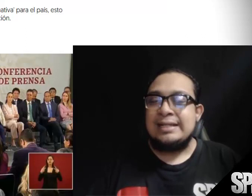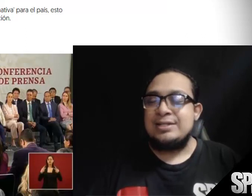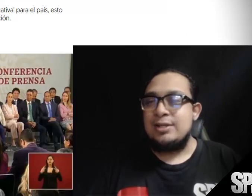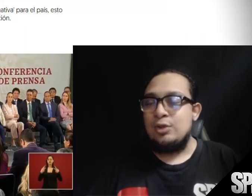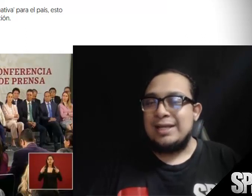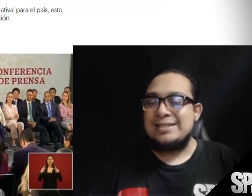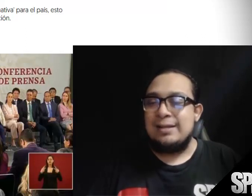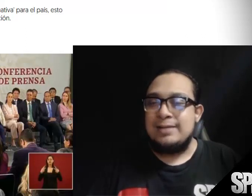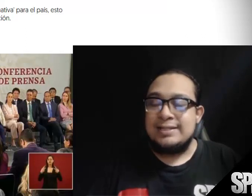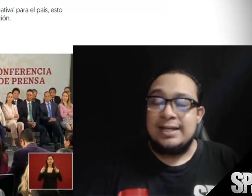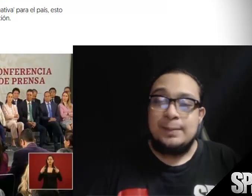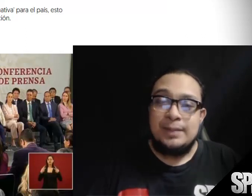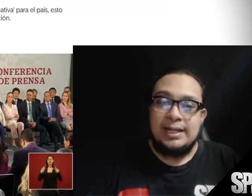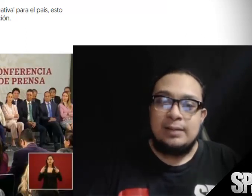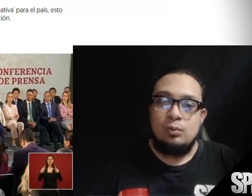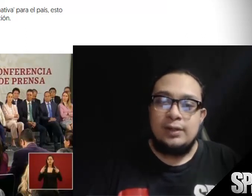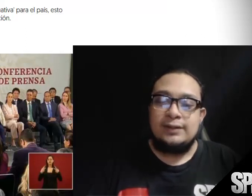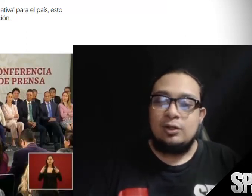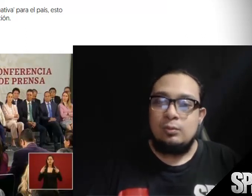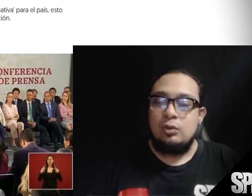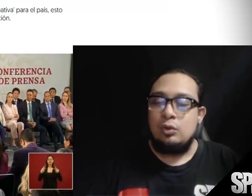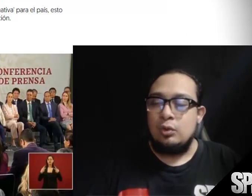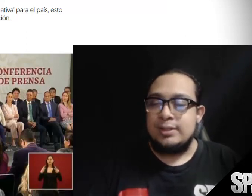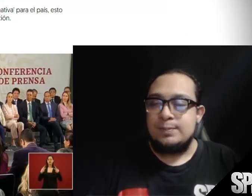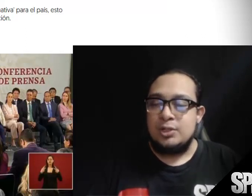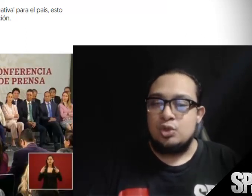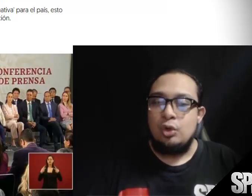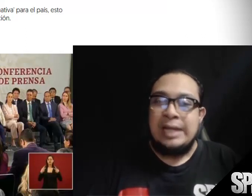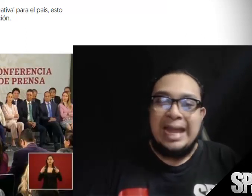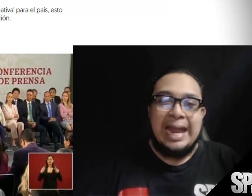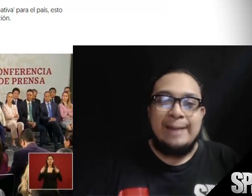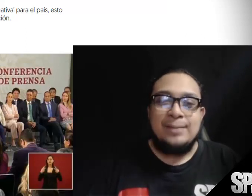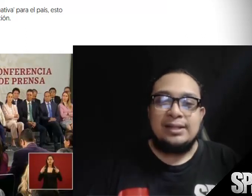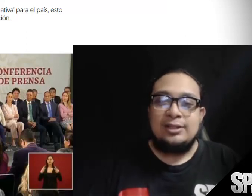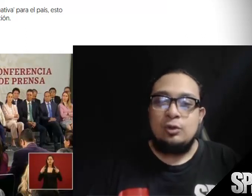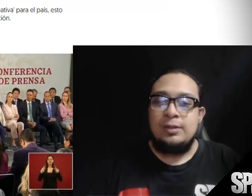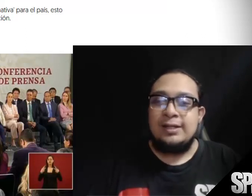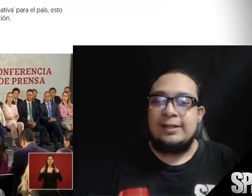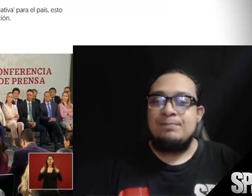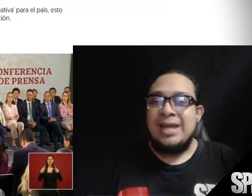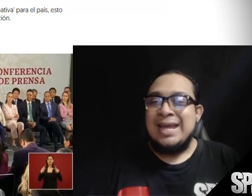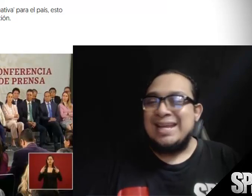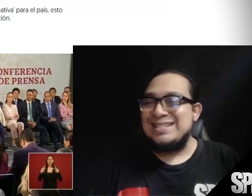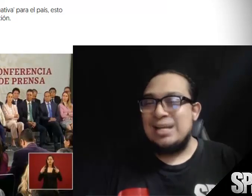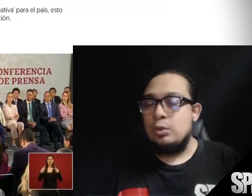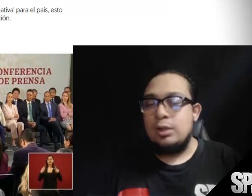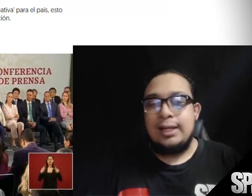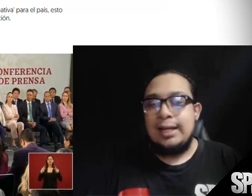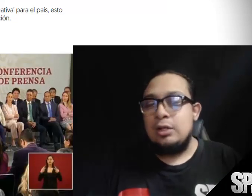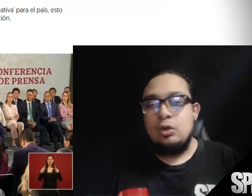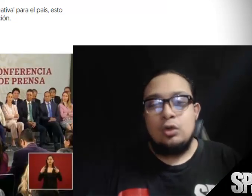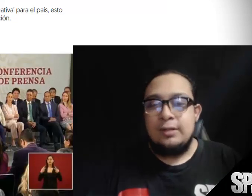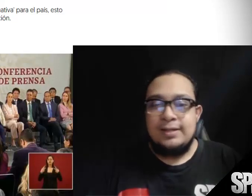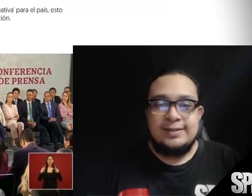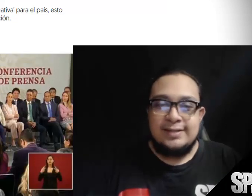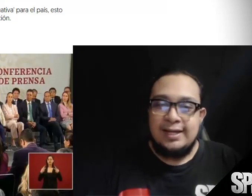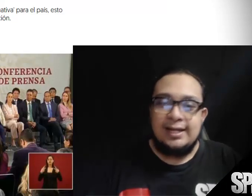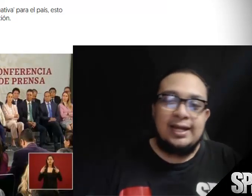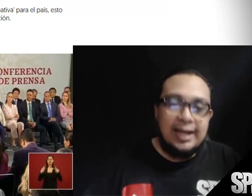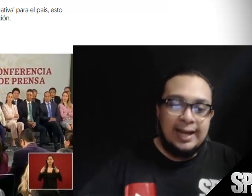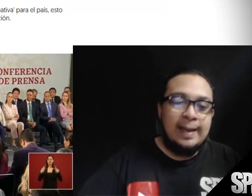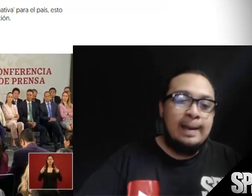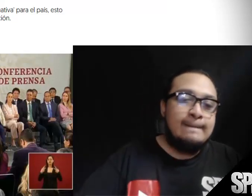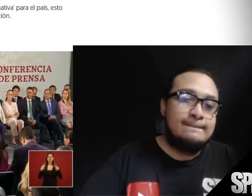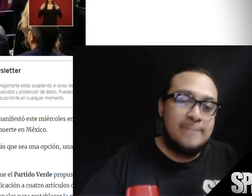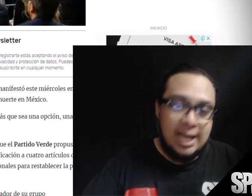rotundamente, diciendo que establecer pena de muerte, como lo expresó el Partido Verde, es algo que no debe de